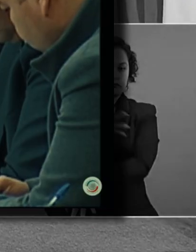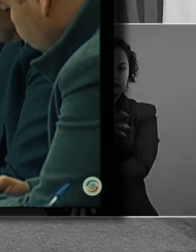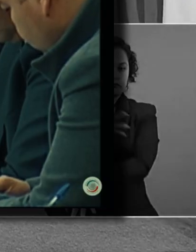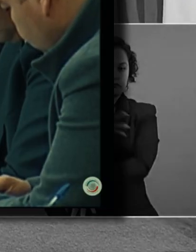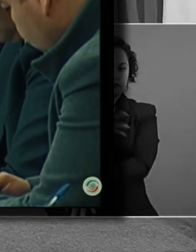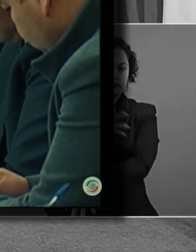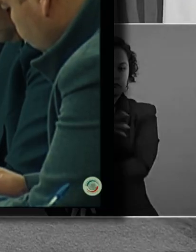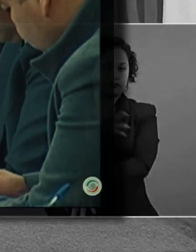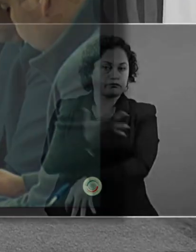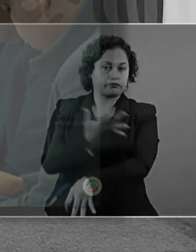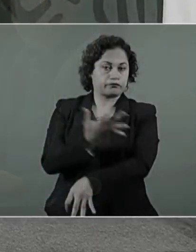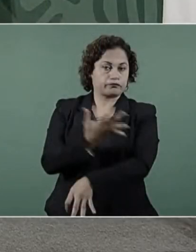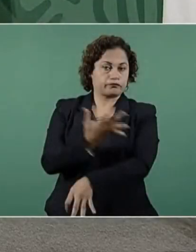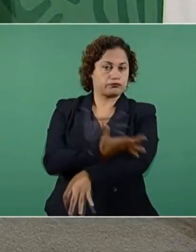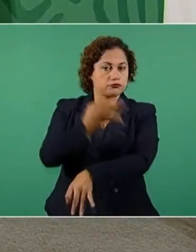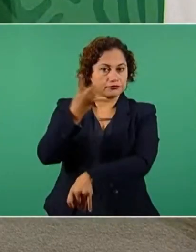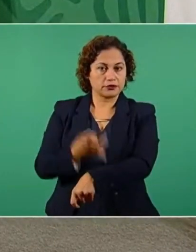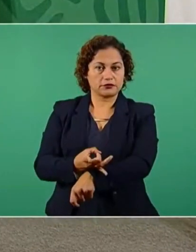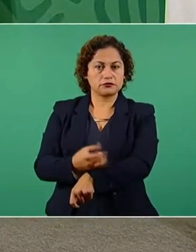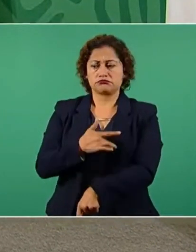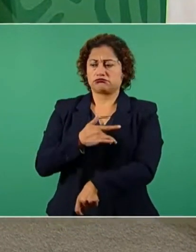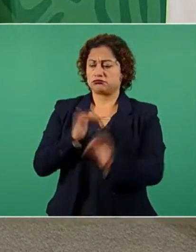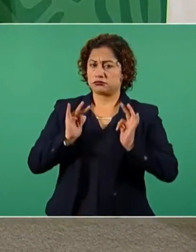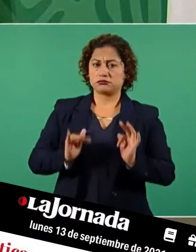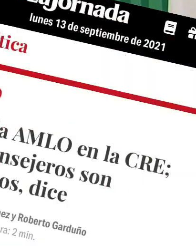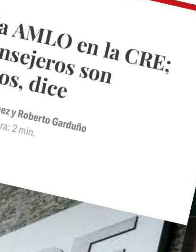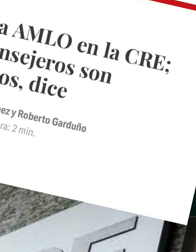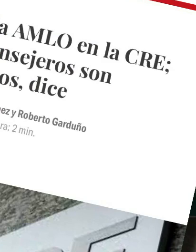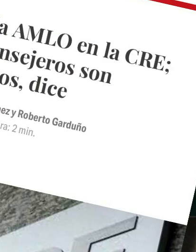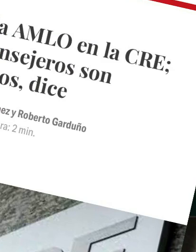tema, desconozco qué es el SENACE. Puedo estar tranquilo,